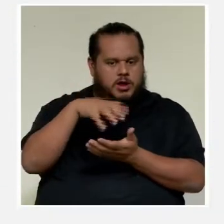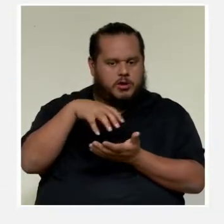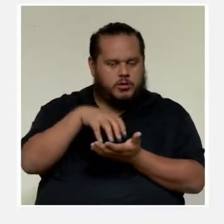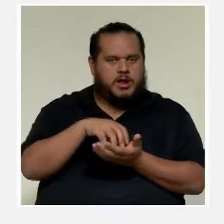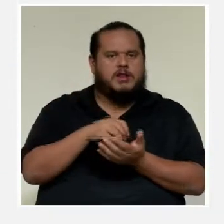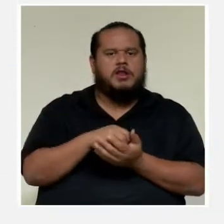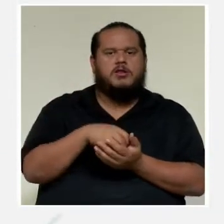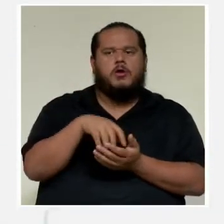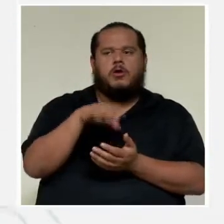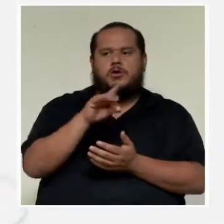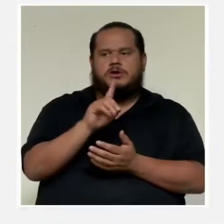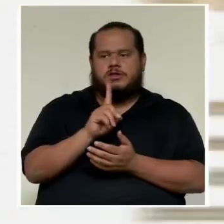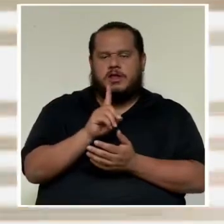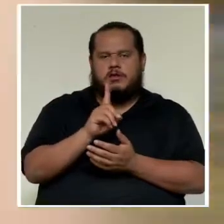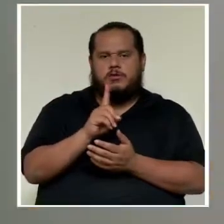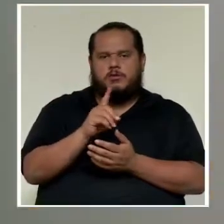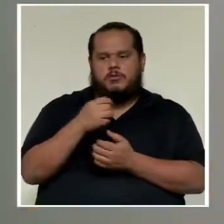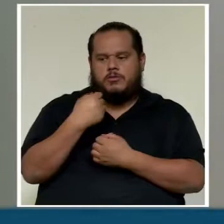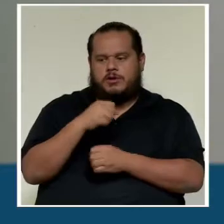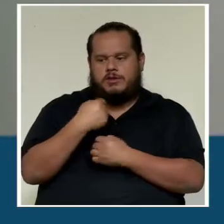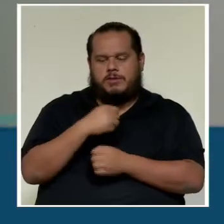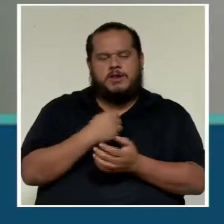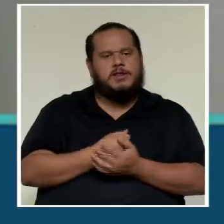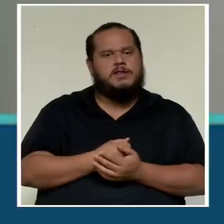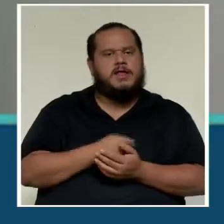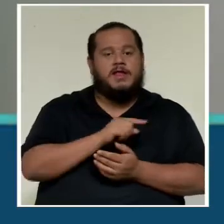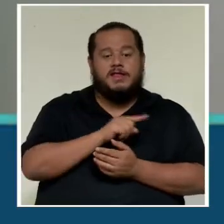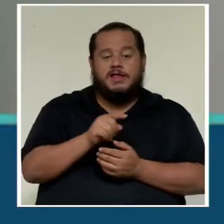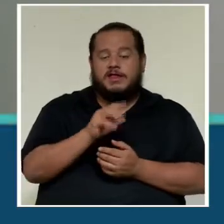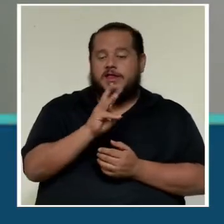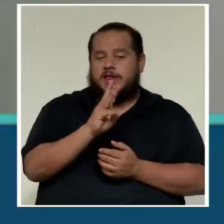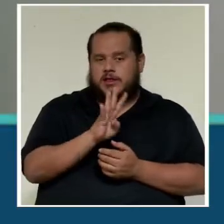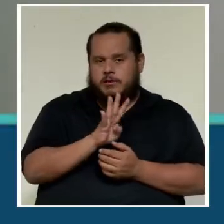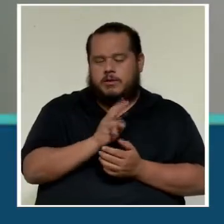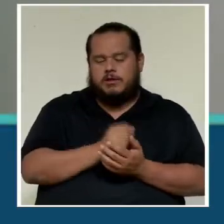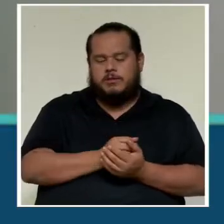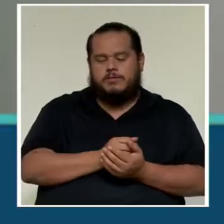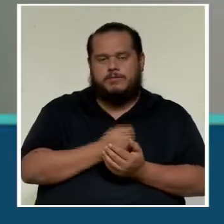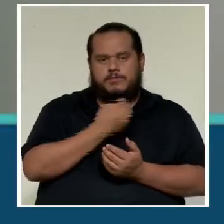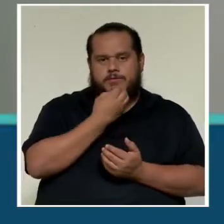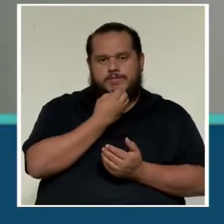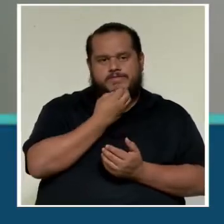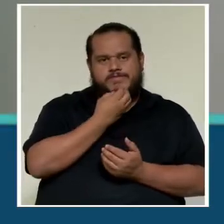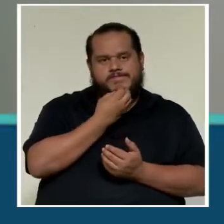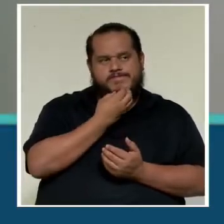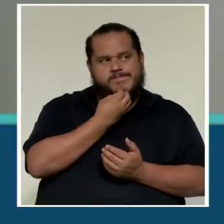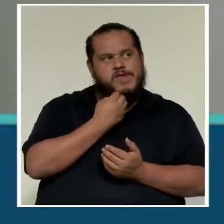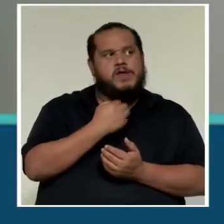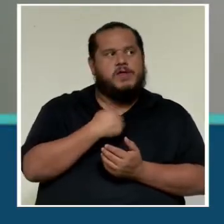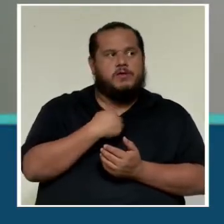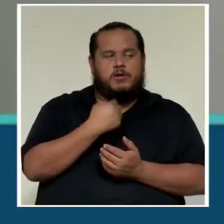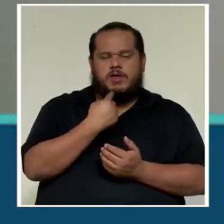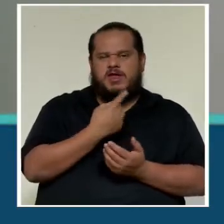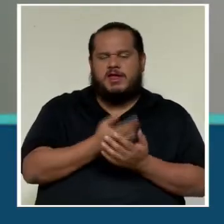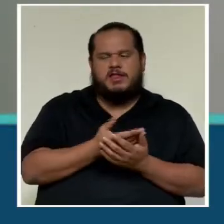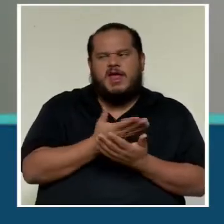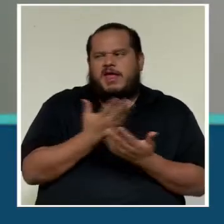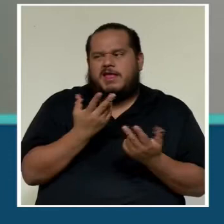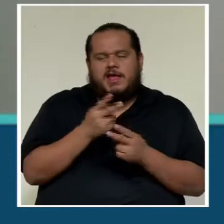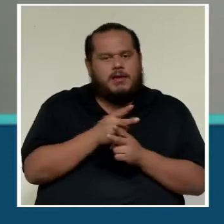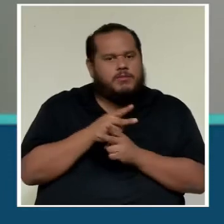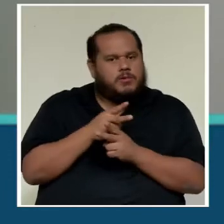51 ayuntamientos. De esos 64, yo lo que diría, bueno, ¿y qué monitoreo